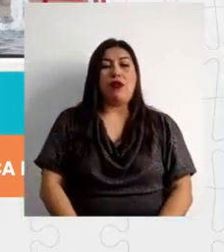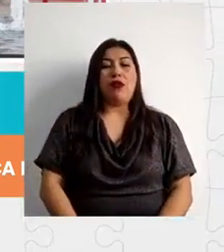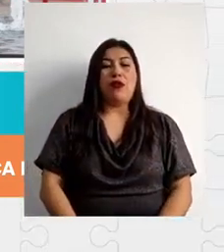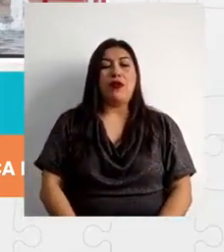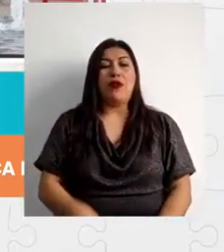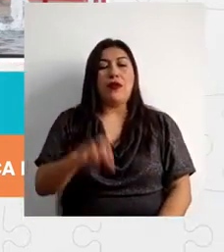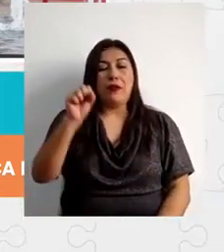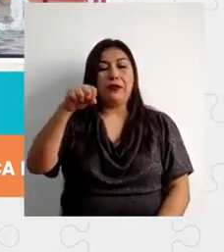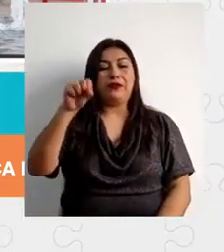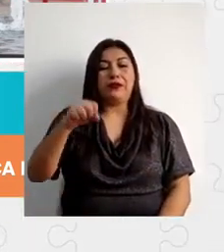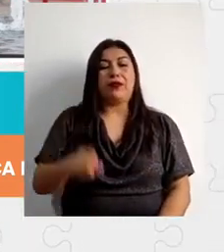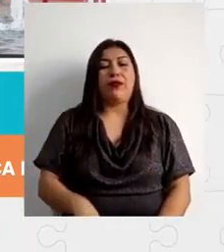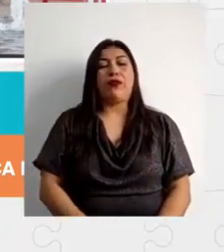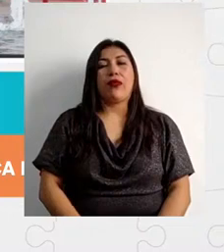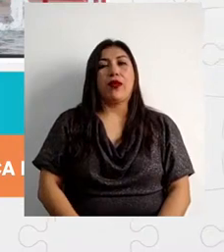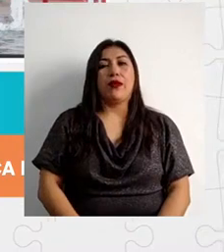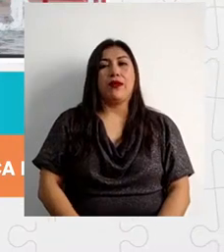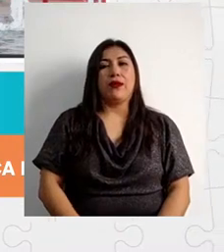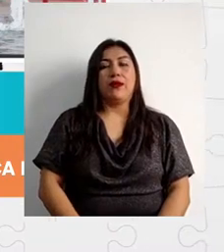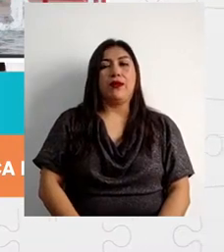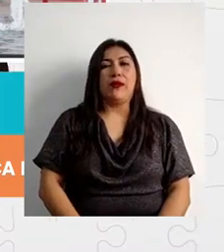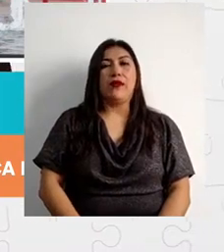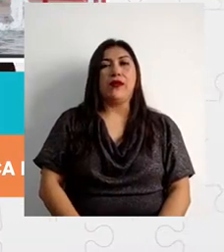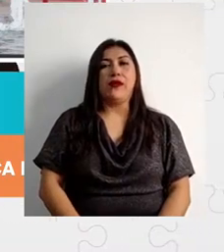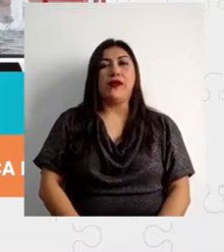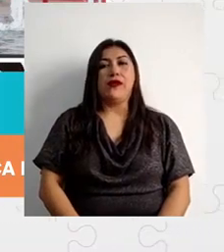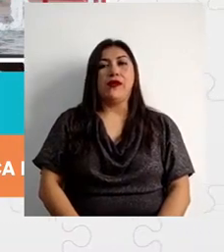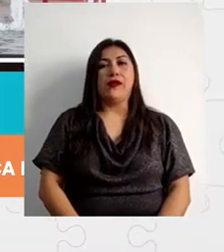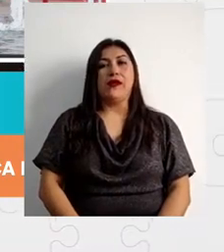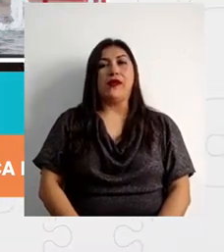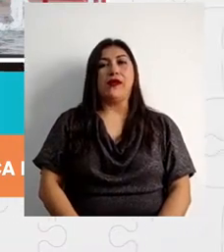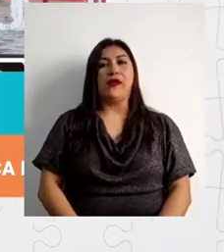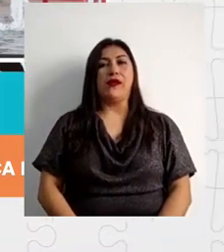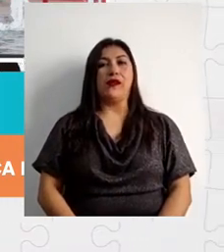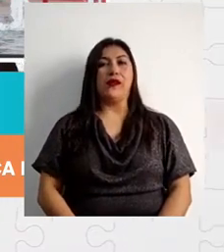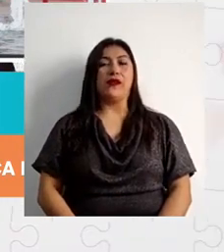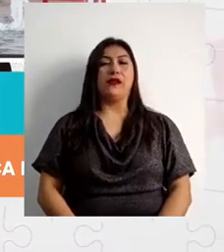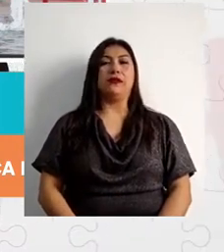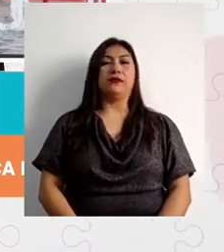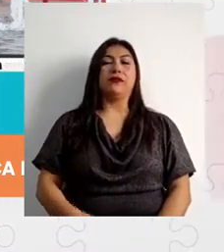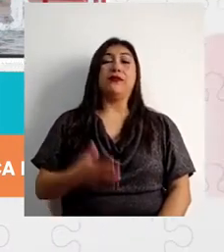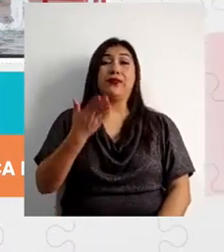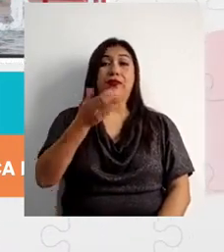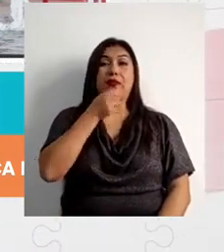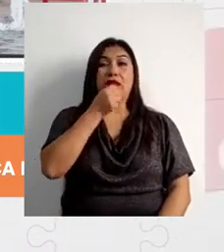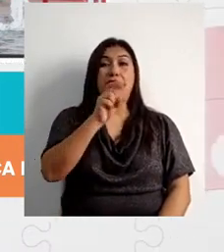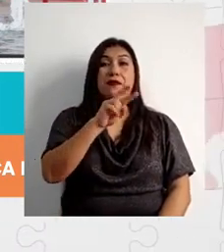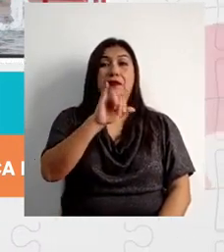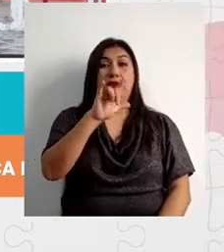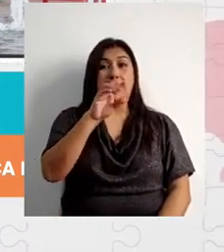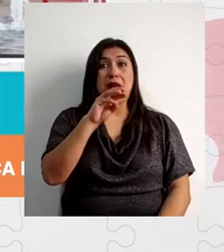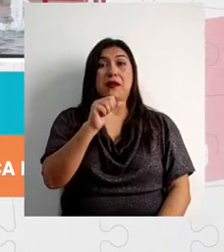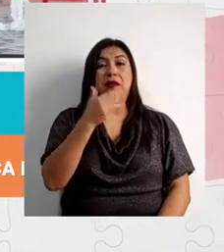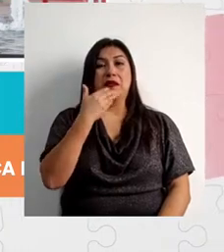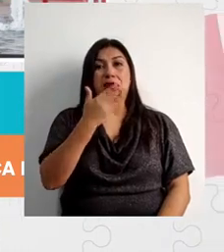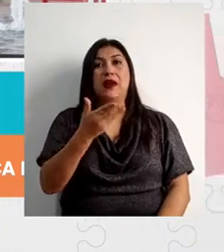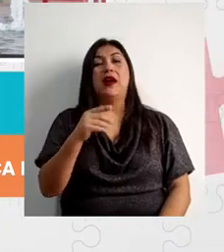Así es. Yo justo le pasé a Vilma, que gracias a Dios por primera vez también se puede viajar con un